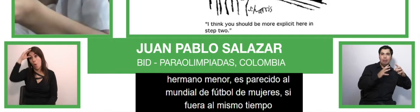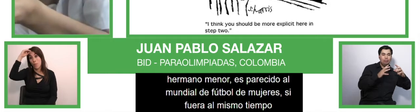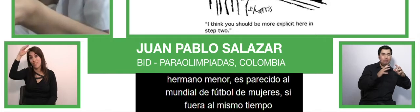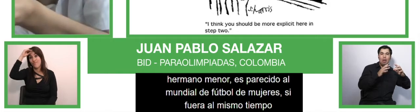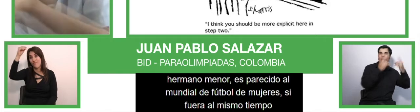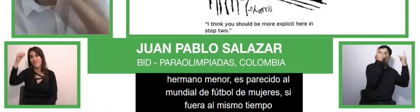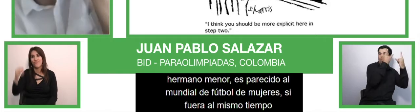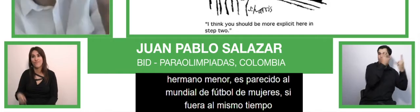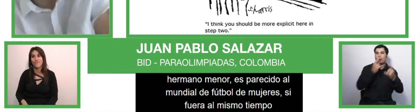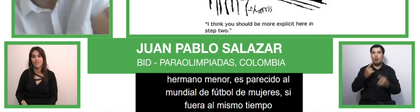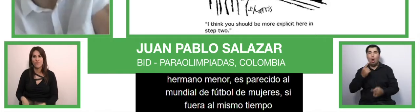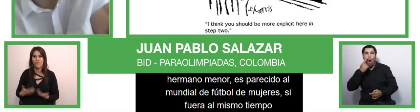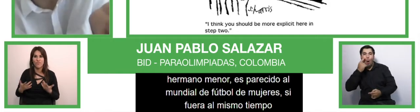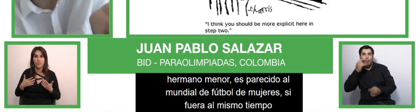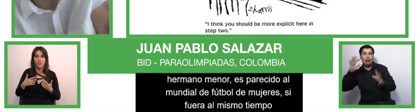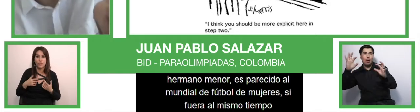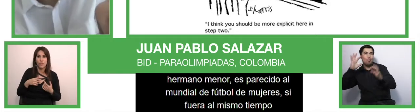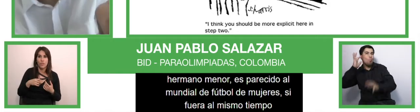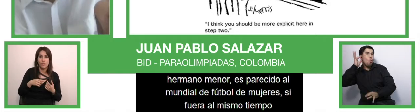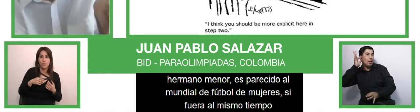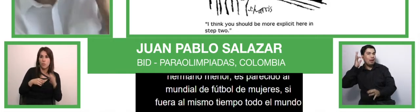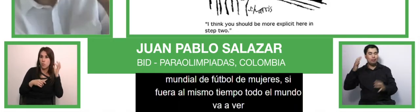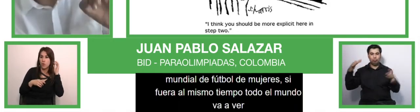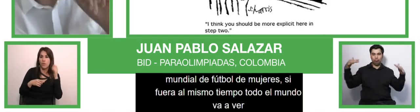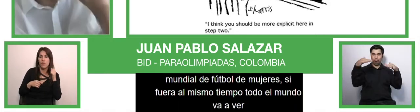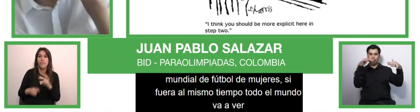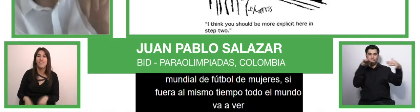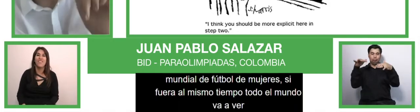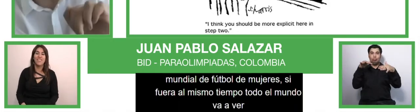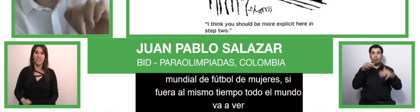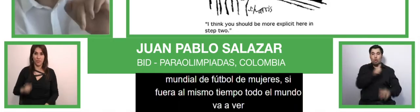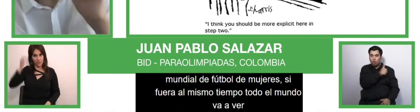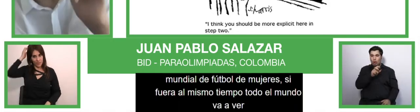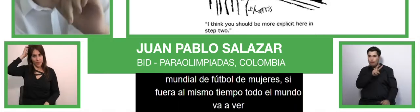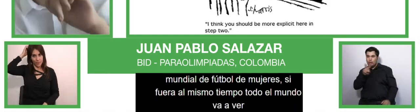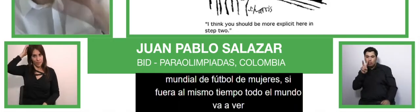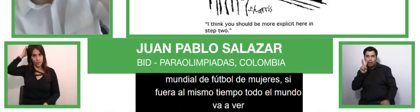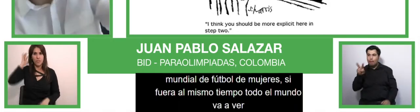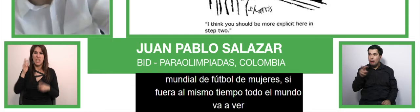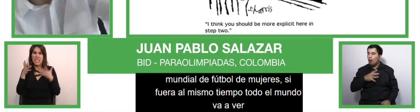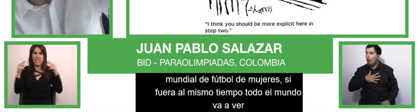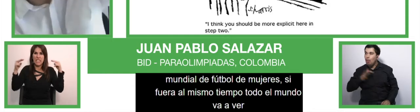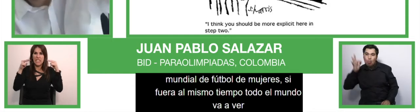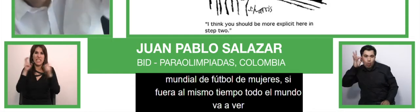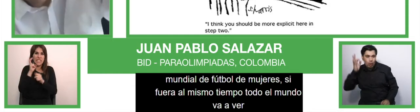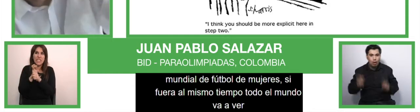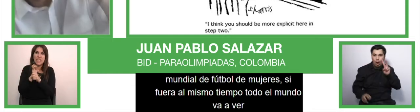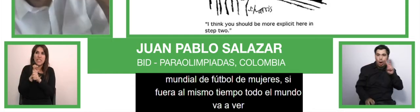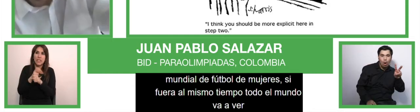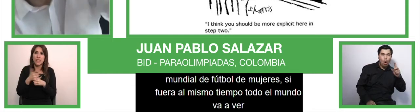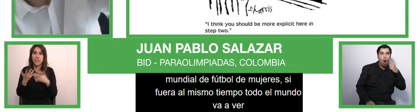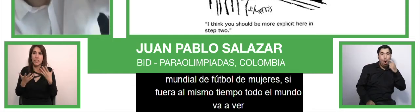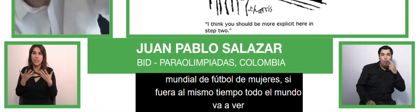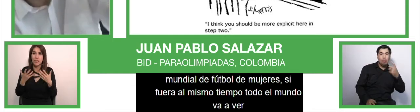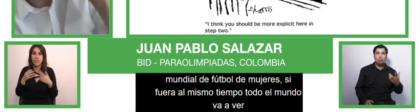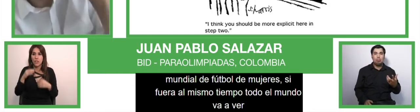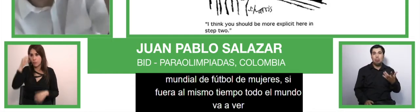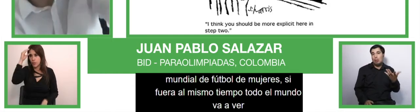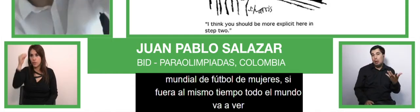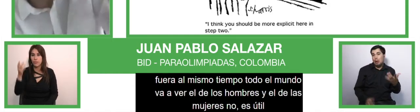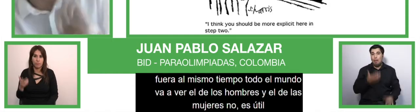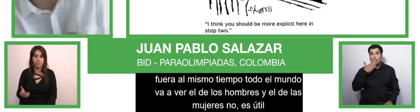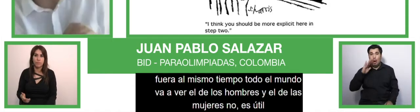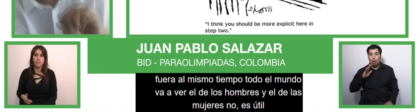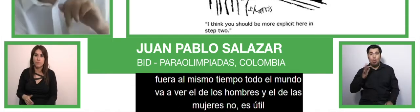las competencias de los hombres y las de las mujeres no. Entonces, es útil que el Mundial de Mujeres esté segregado, sea en otro momento,